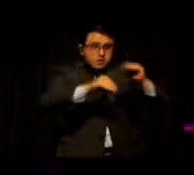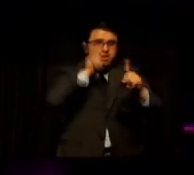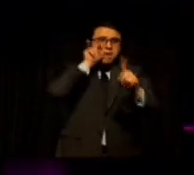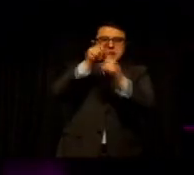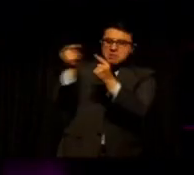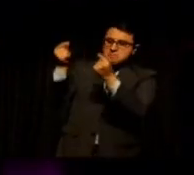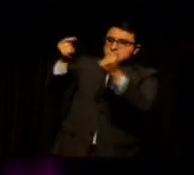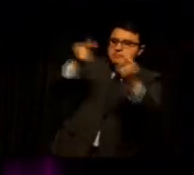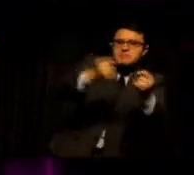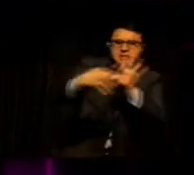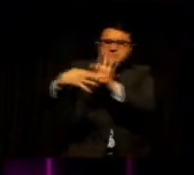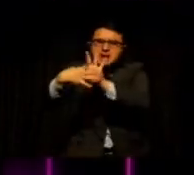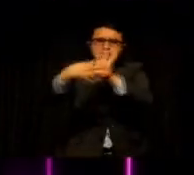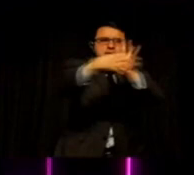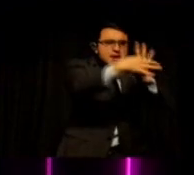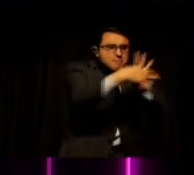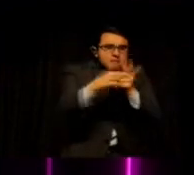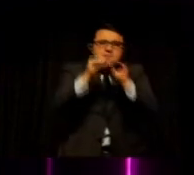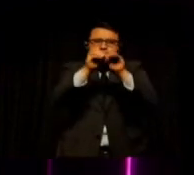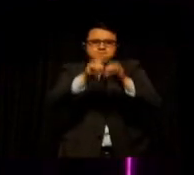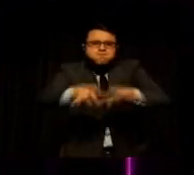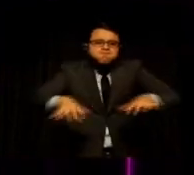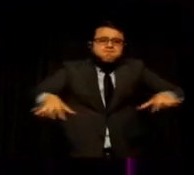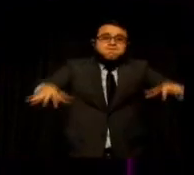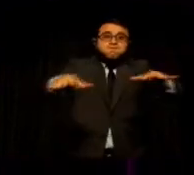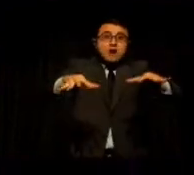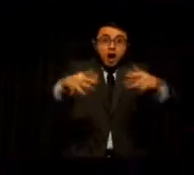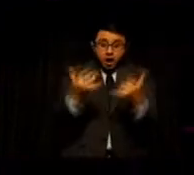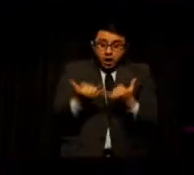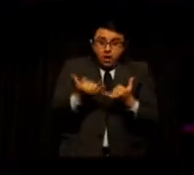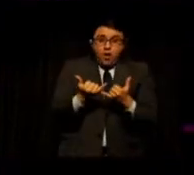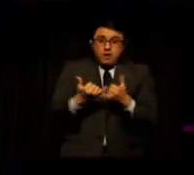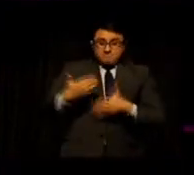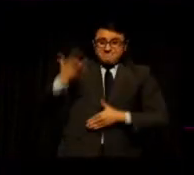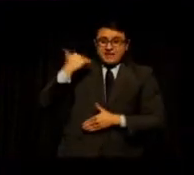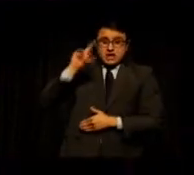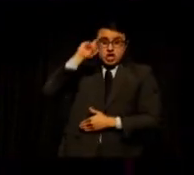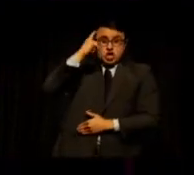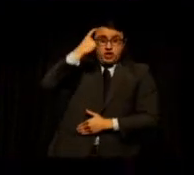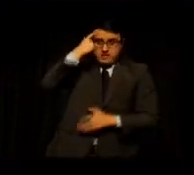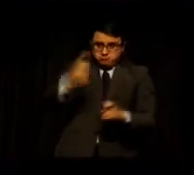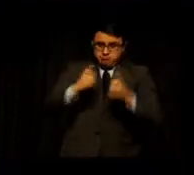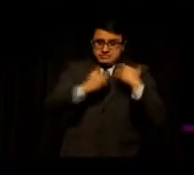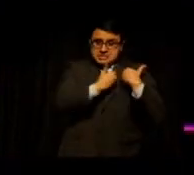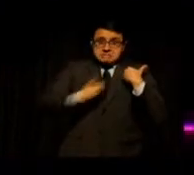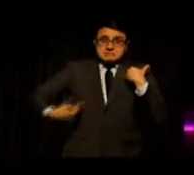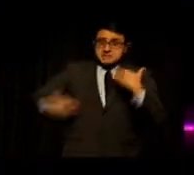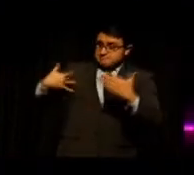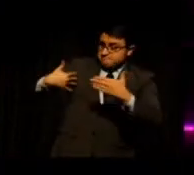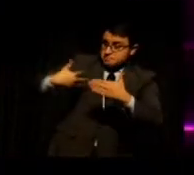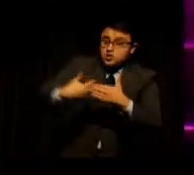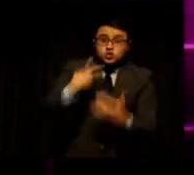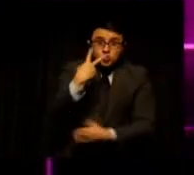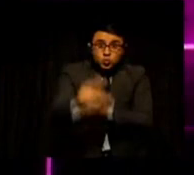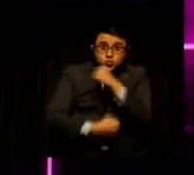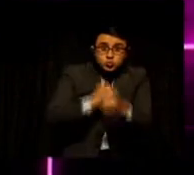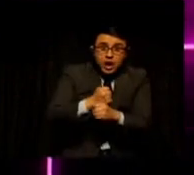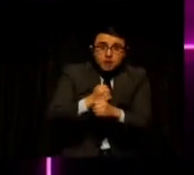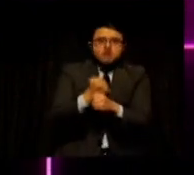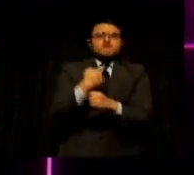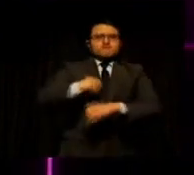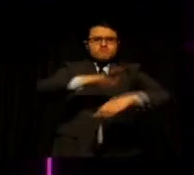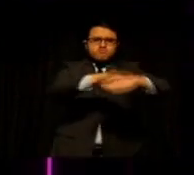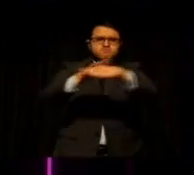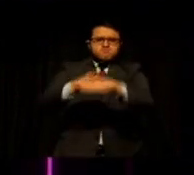conectividad de manera generalizada y hoy dos años después de haber empezado nuestro gobierno yo debo decir con entusiasmo que sacamos